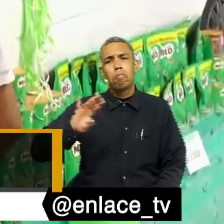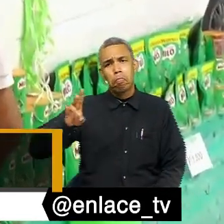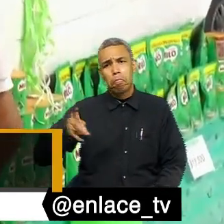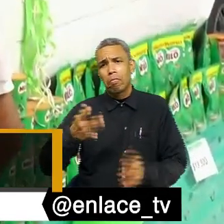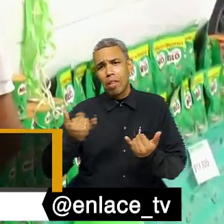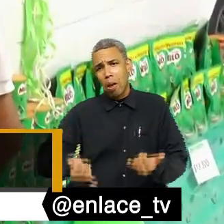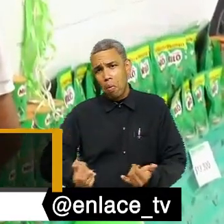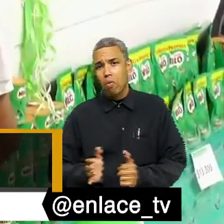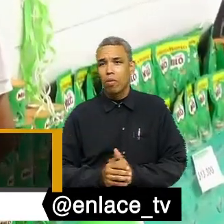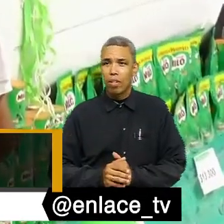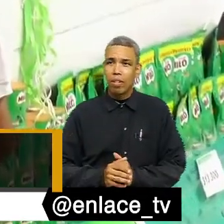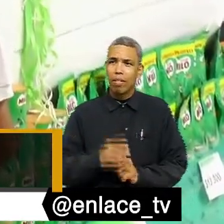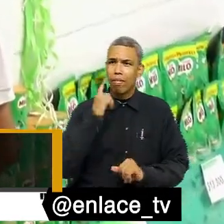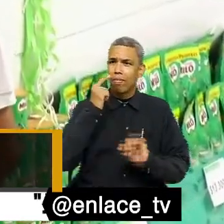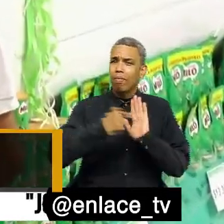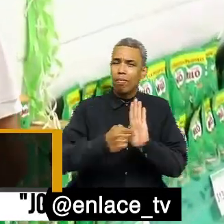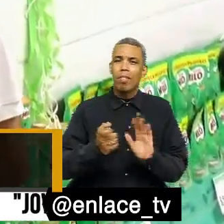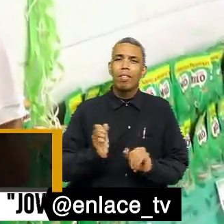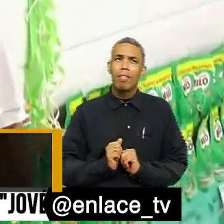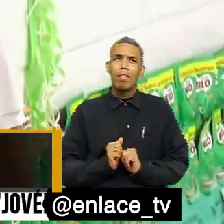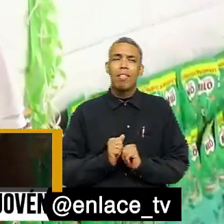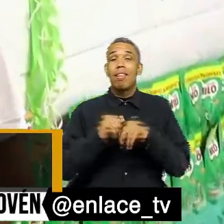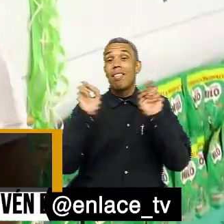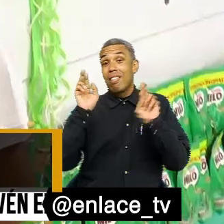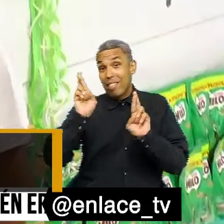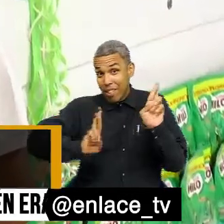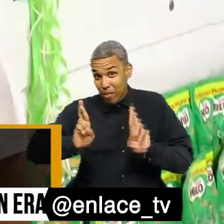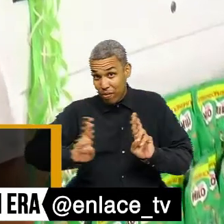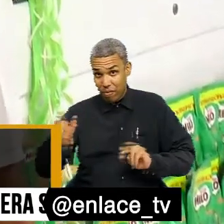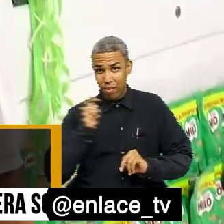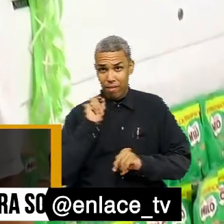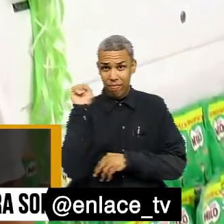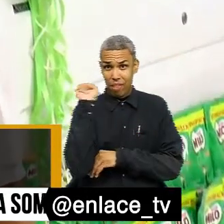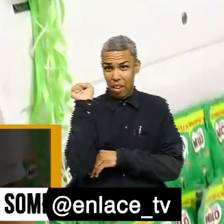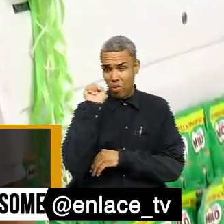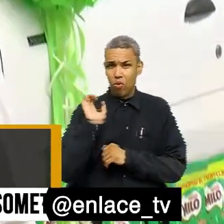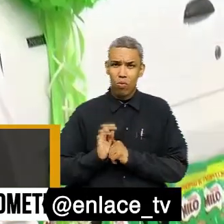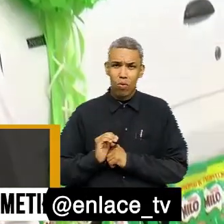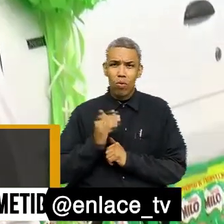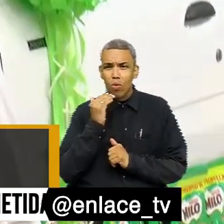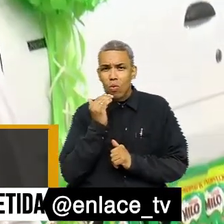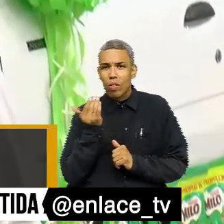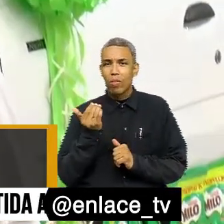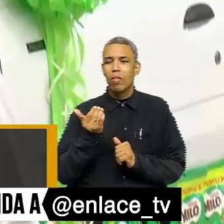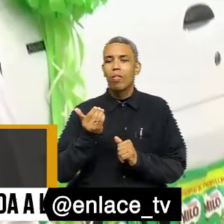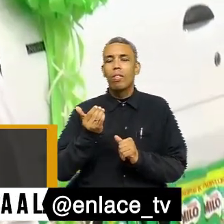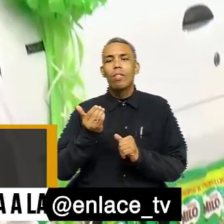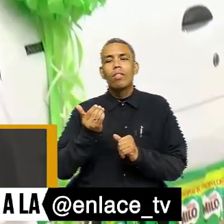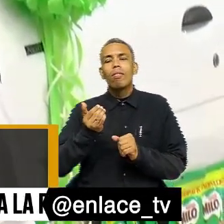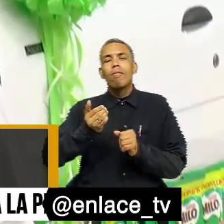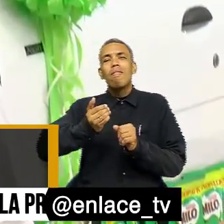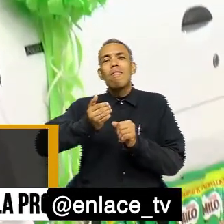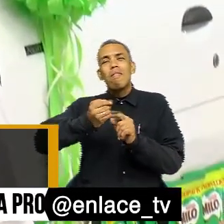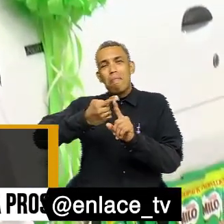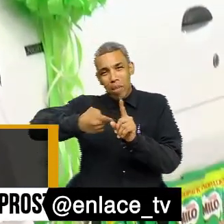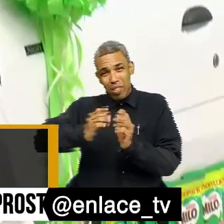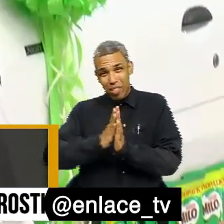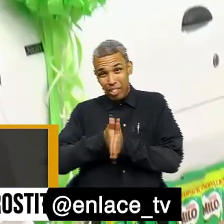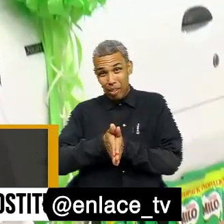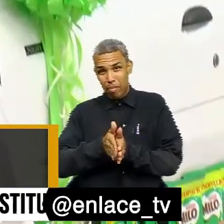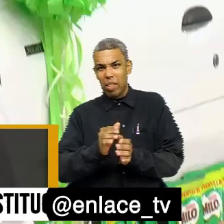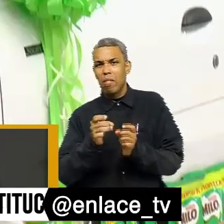lanzamiento de su segundo carro, la entrega que se va a hacer el día, el sorteo se va a realizar el día 28, el miércoles 28 a las 2 de la tarde, en